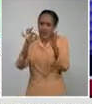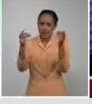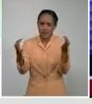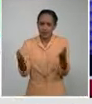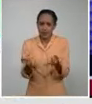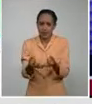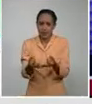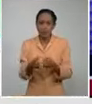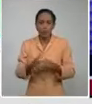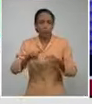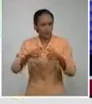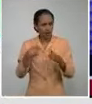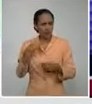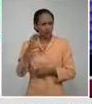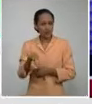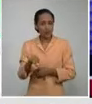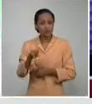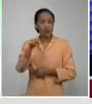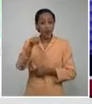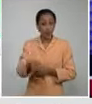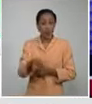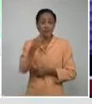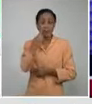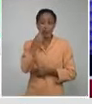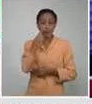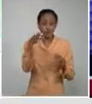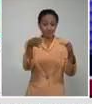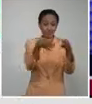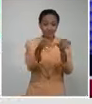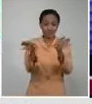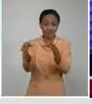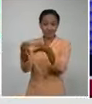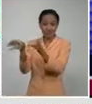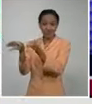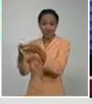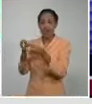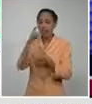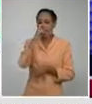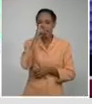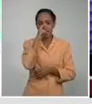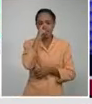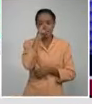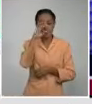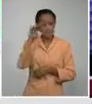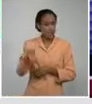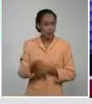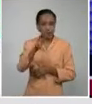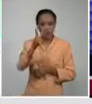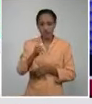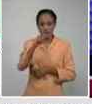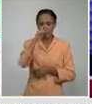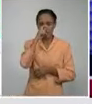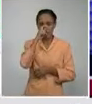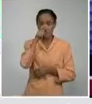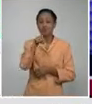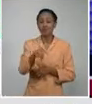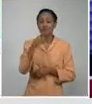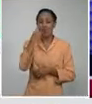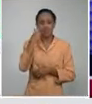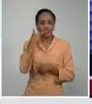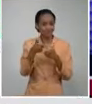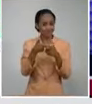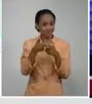decimos porque ahora vamos a ver por grupos de edades cómo los menores de 20 años pues sigue